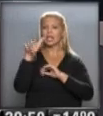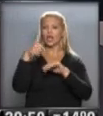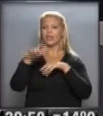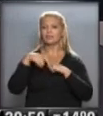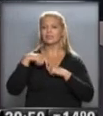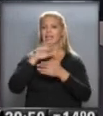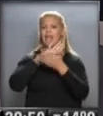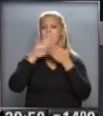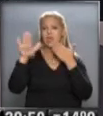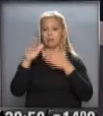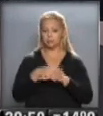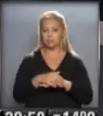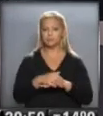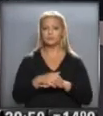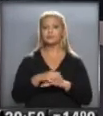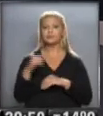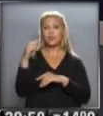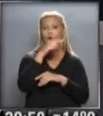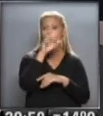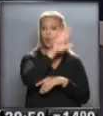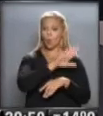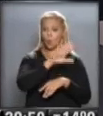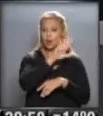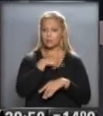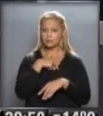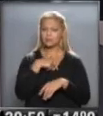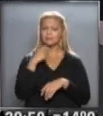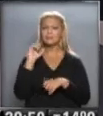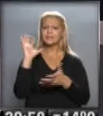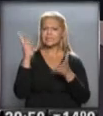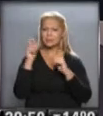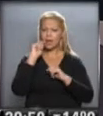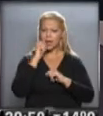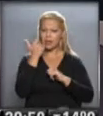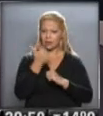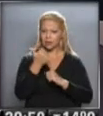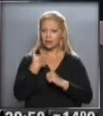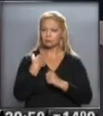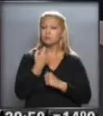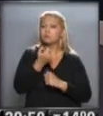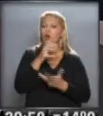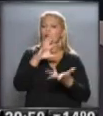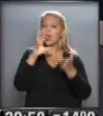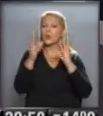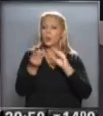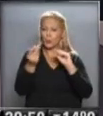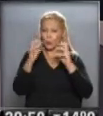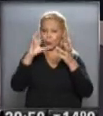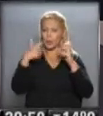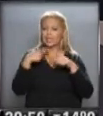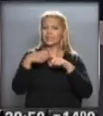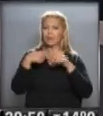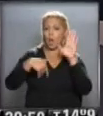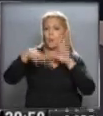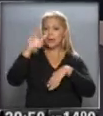totalmente despejado, ligeramente nublado. En el noroeste argentino, buenas condiciones meteorológicas aquí también, con muy poca nubosidad. Temperaturas